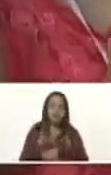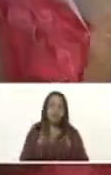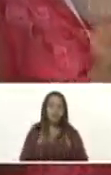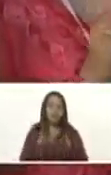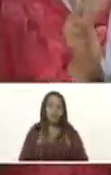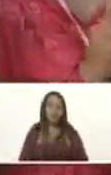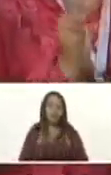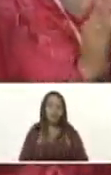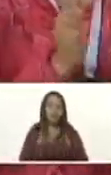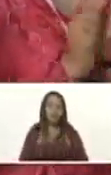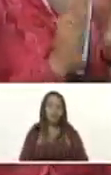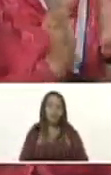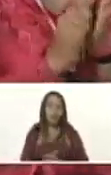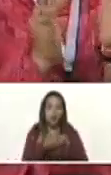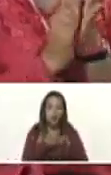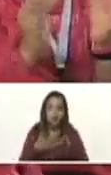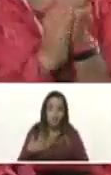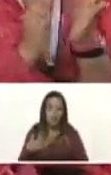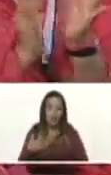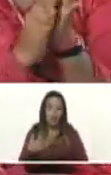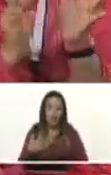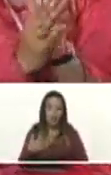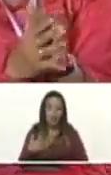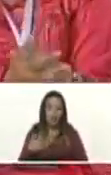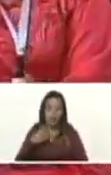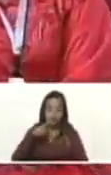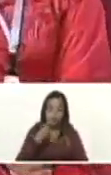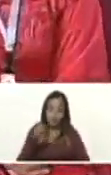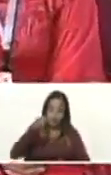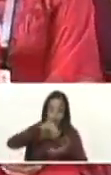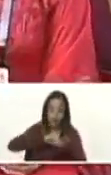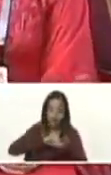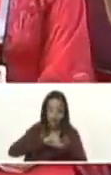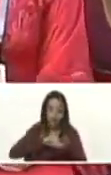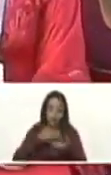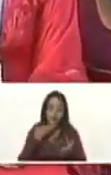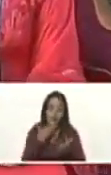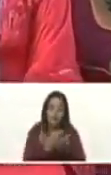Yo quiero ratificar